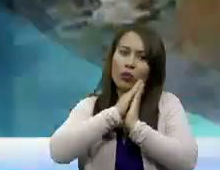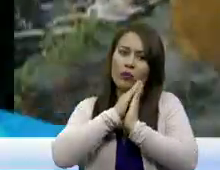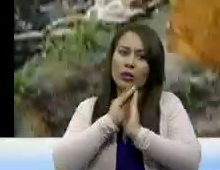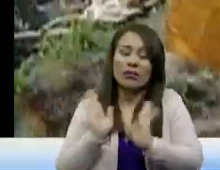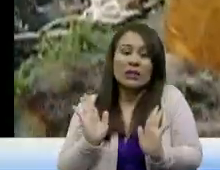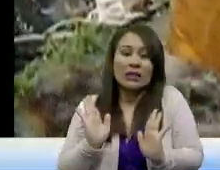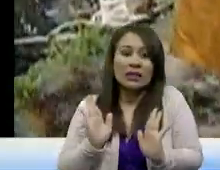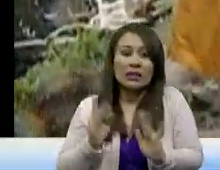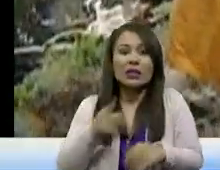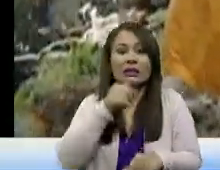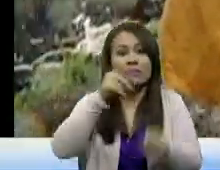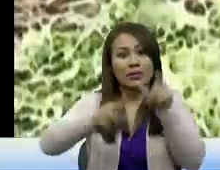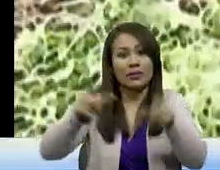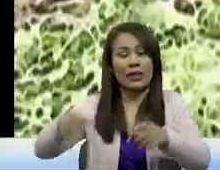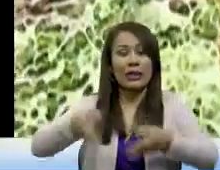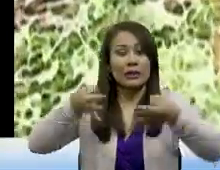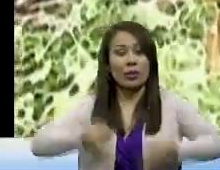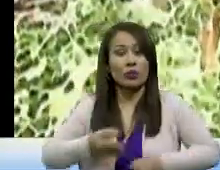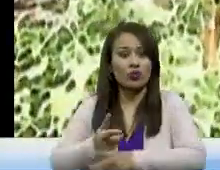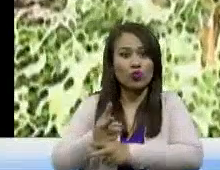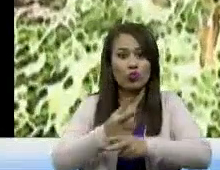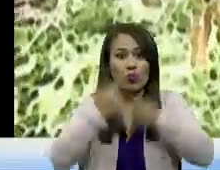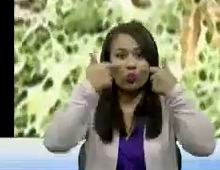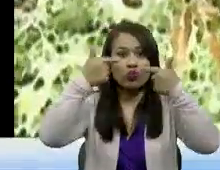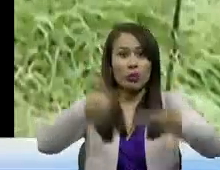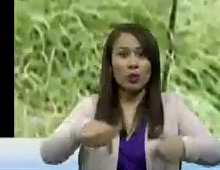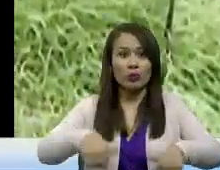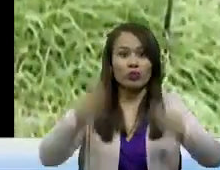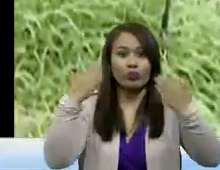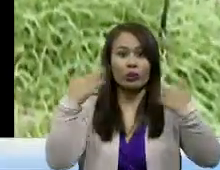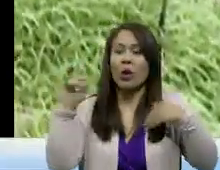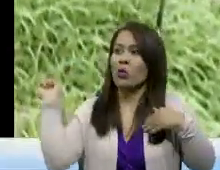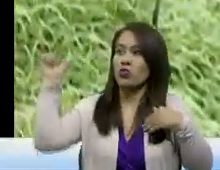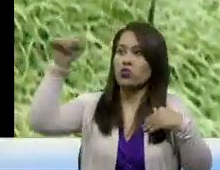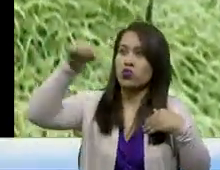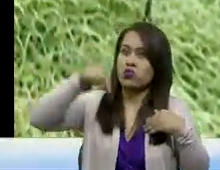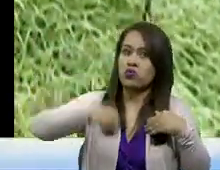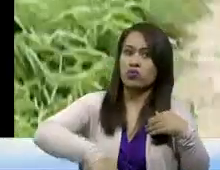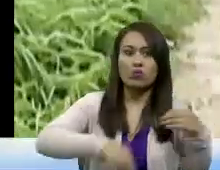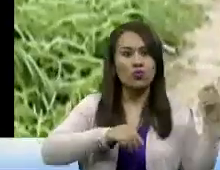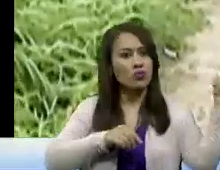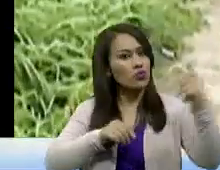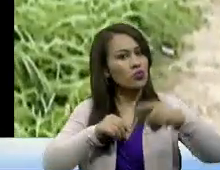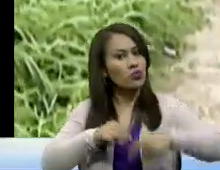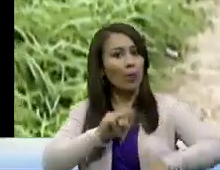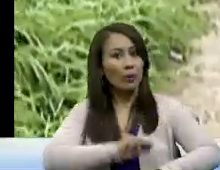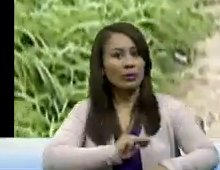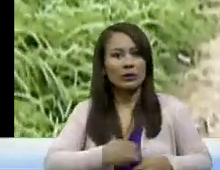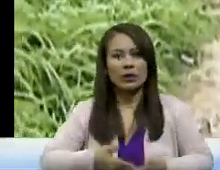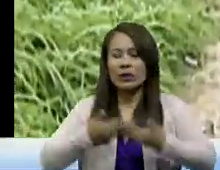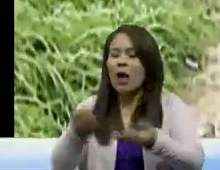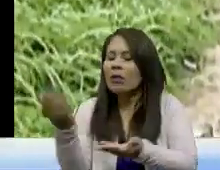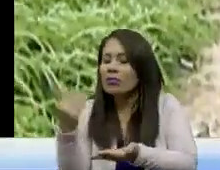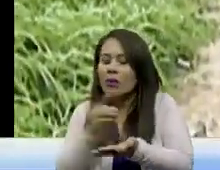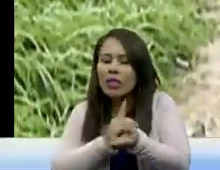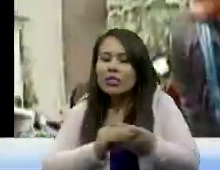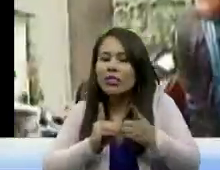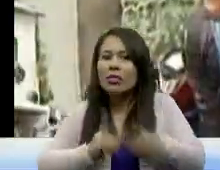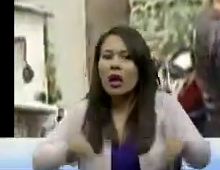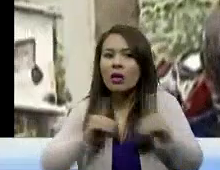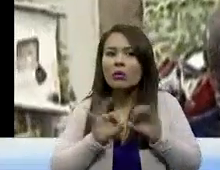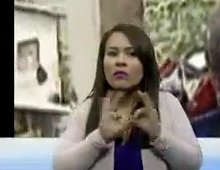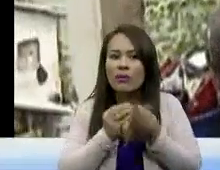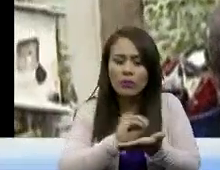de la Corporación para la Seguridad Ciudadana de Guayaquil arribó al sitio de la novedad a levantar datos de las familias